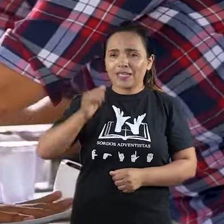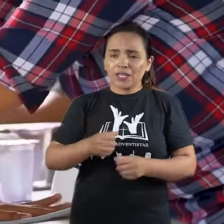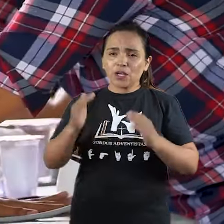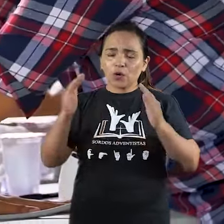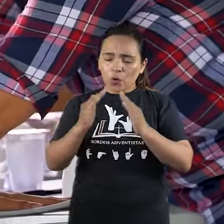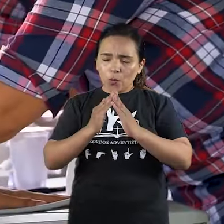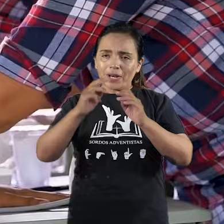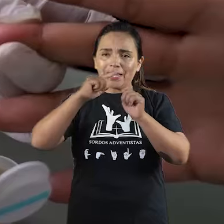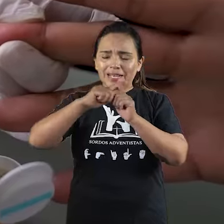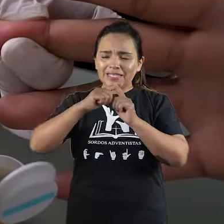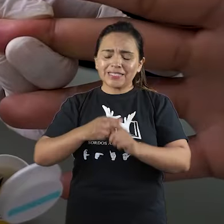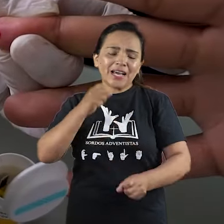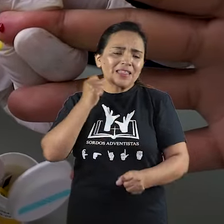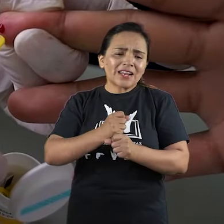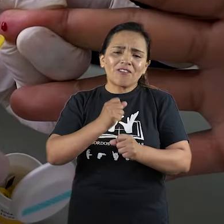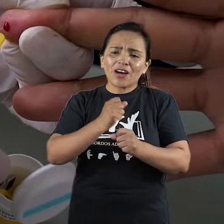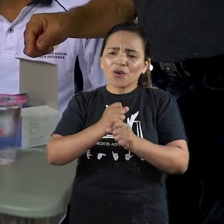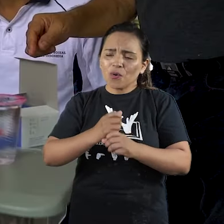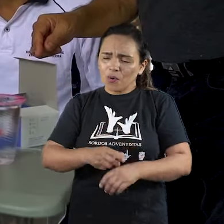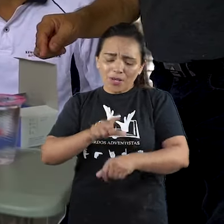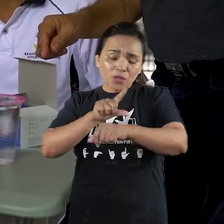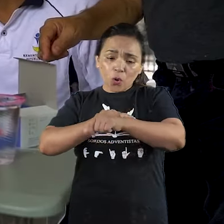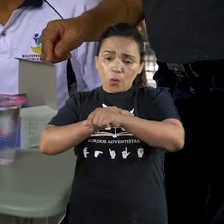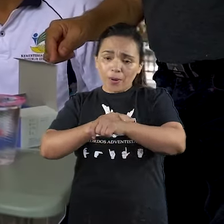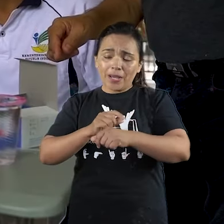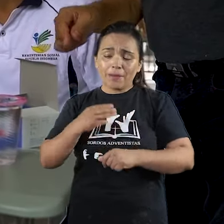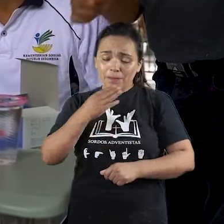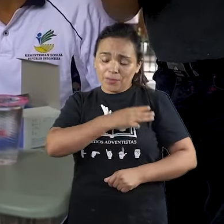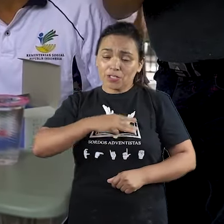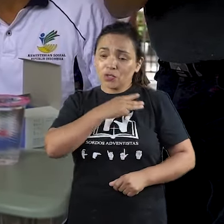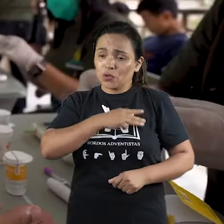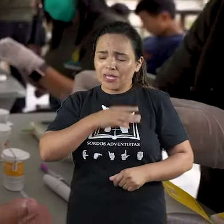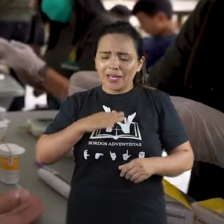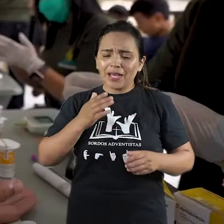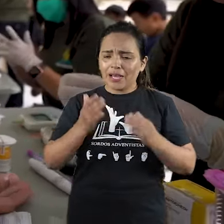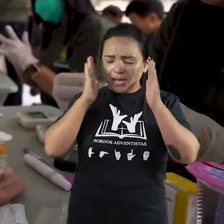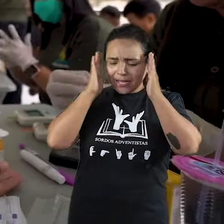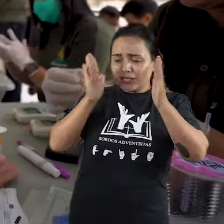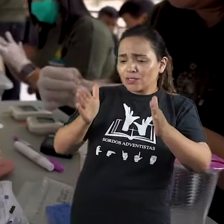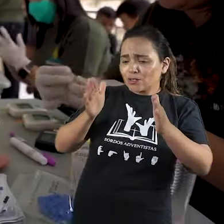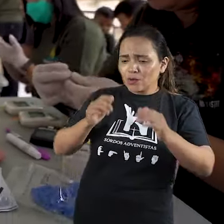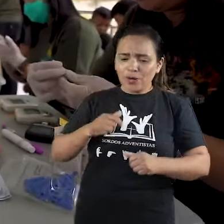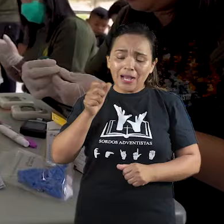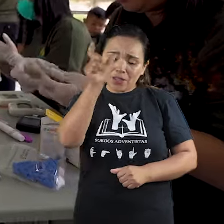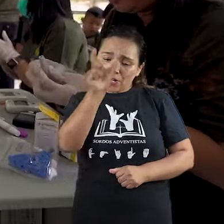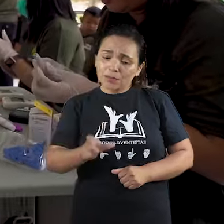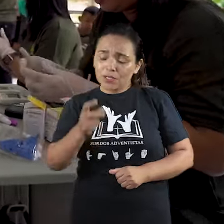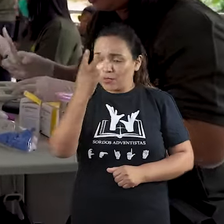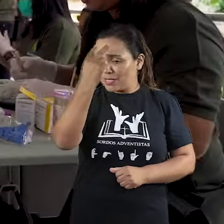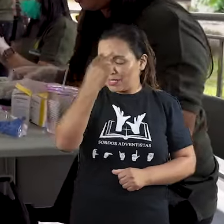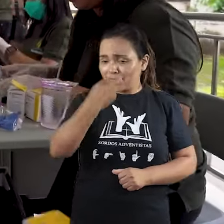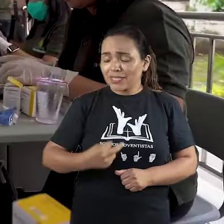visuales aquí en Monato, especialmente a los adventistas. Necesitan la aceptación y atención de la sociedad. La institución no